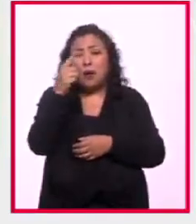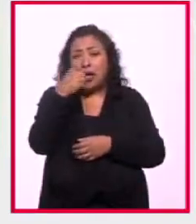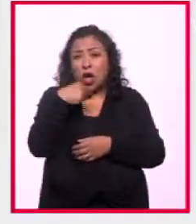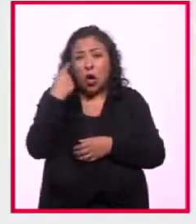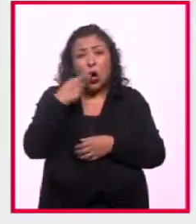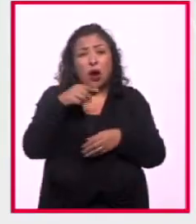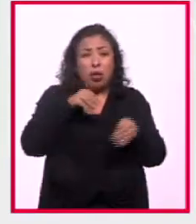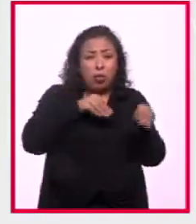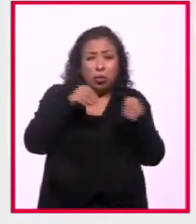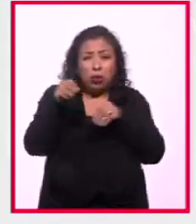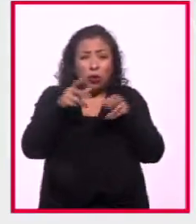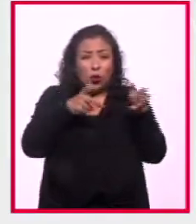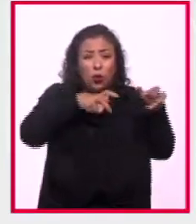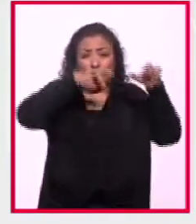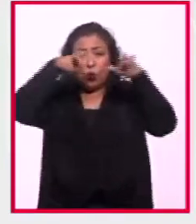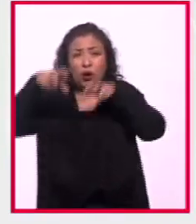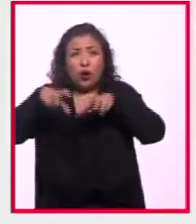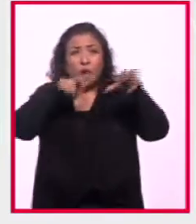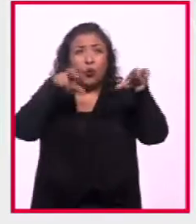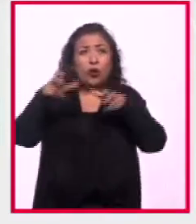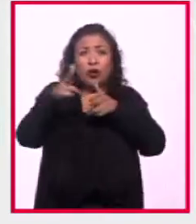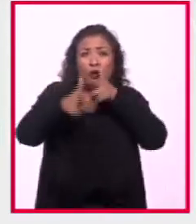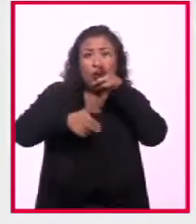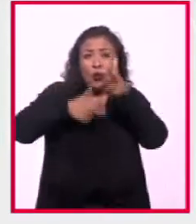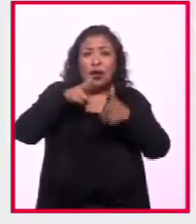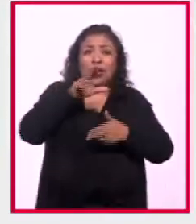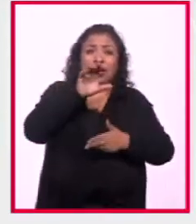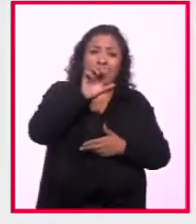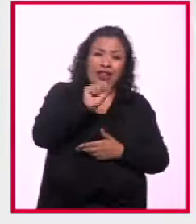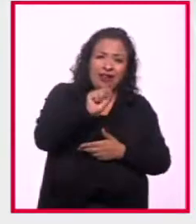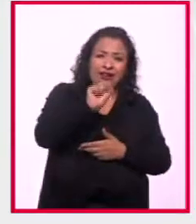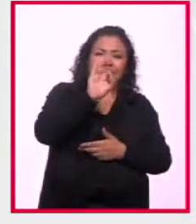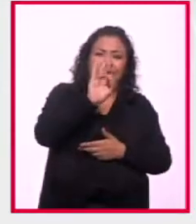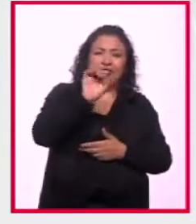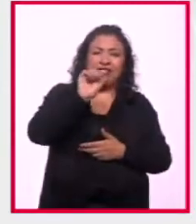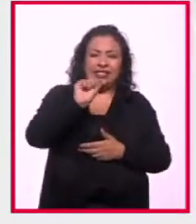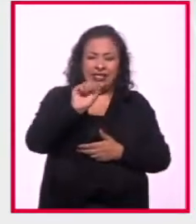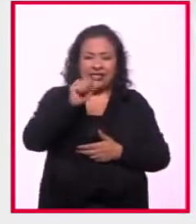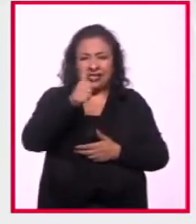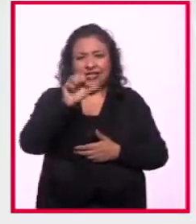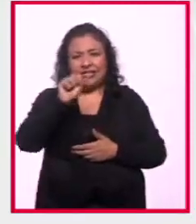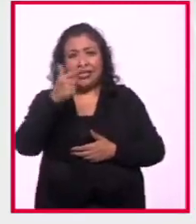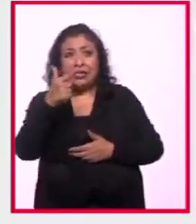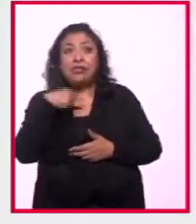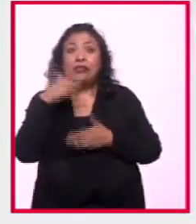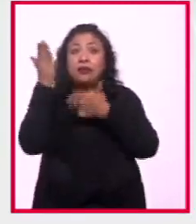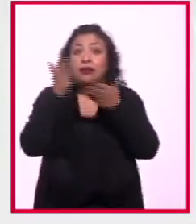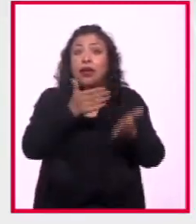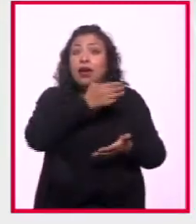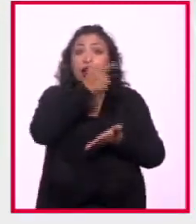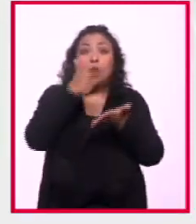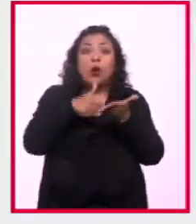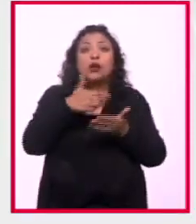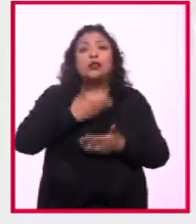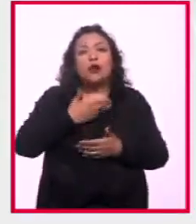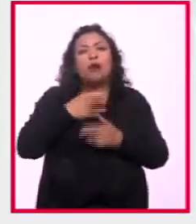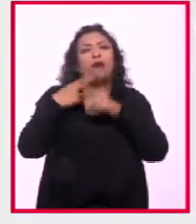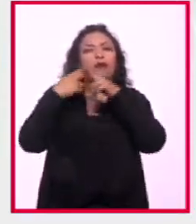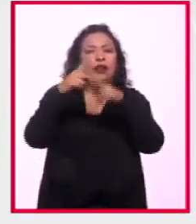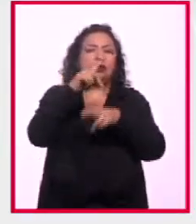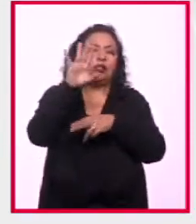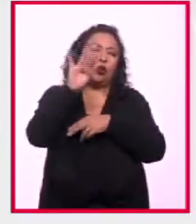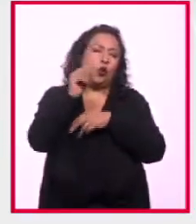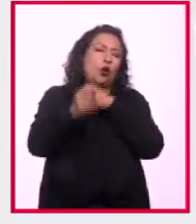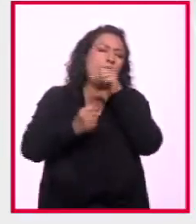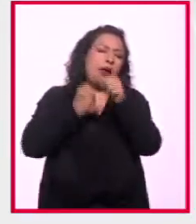locomotora de vapor efe 667 llegó al zócalo como parte de las actividades conmemorativas por el 109 aniversario de la